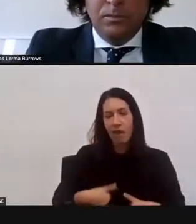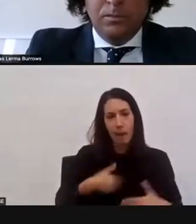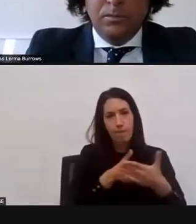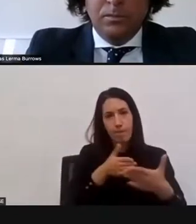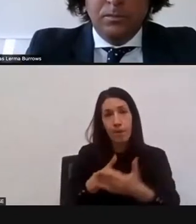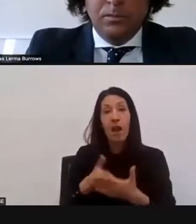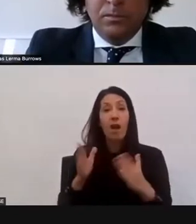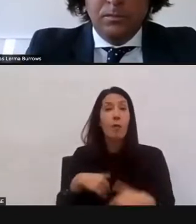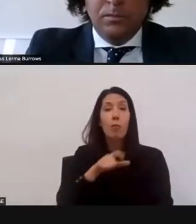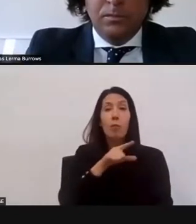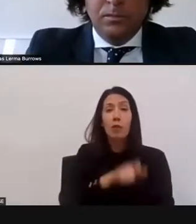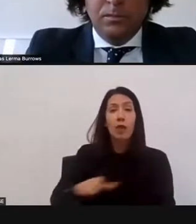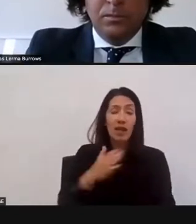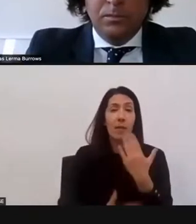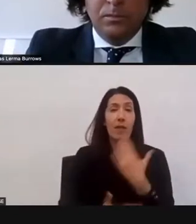ir